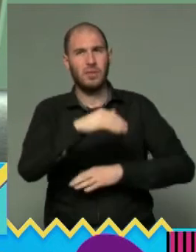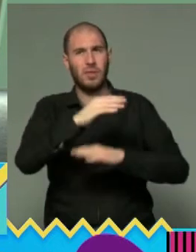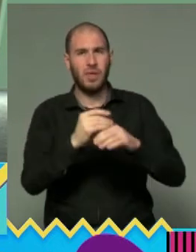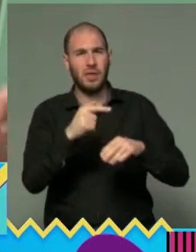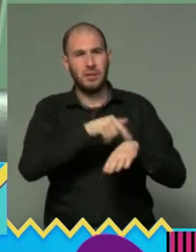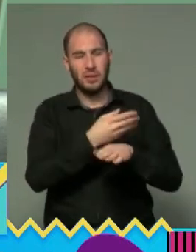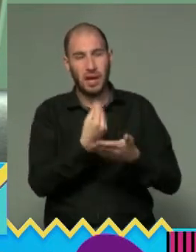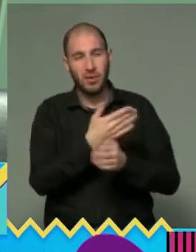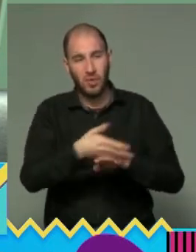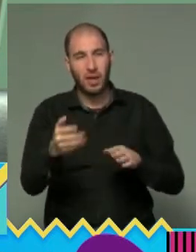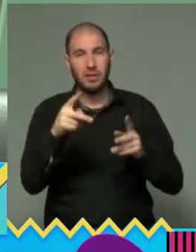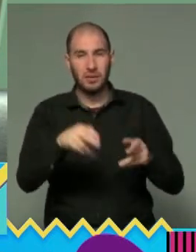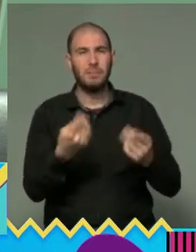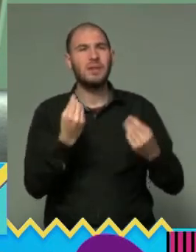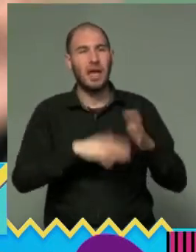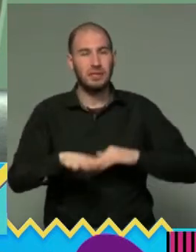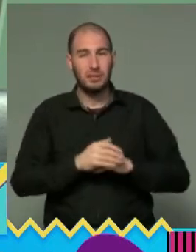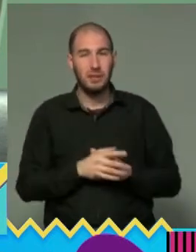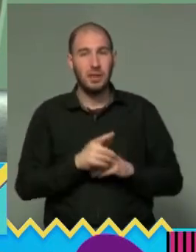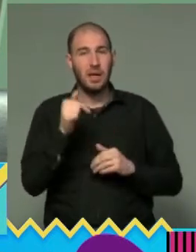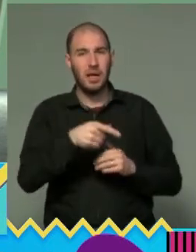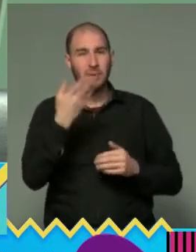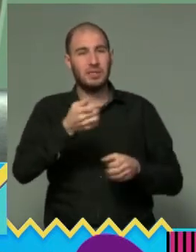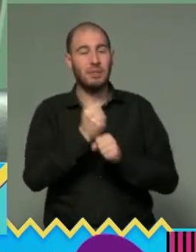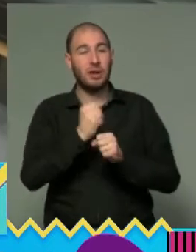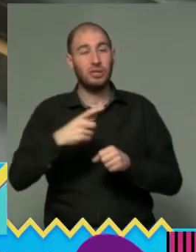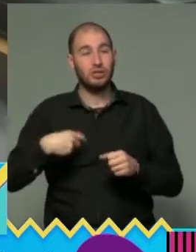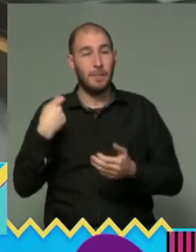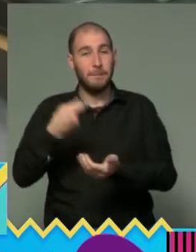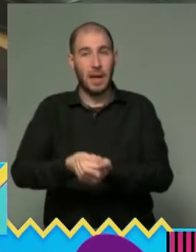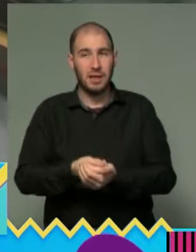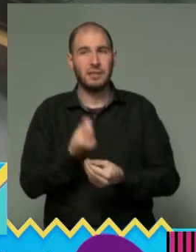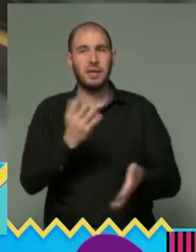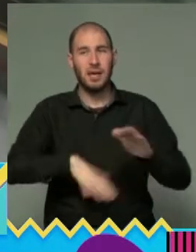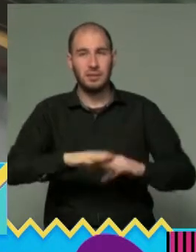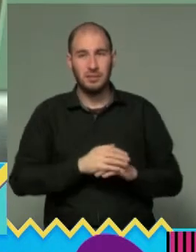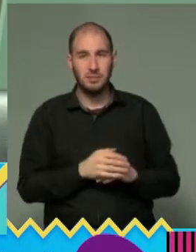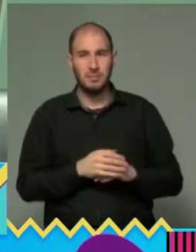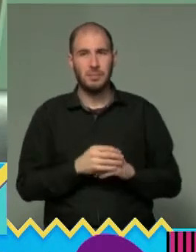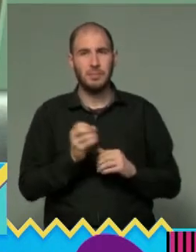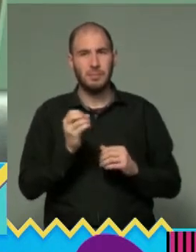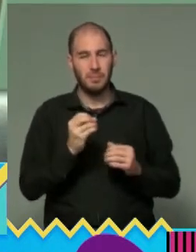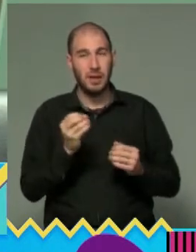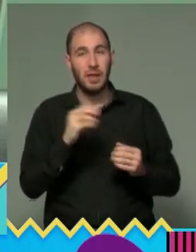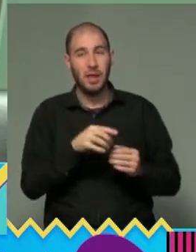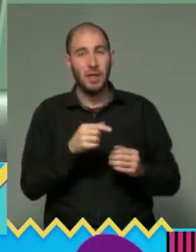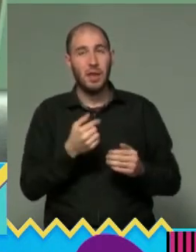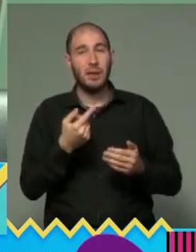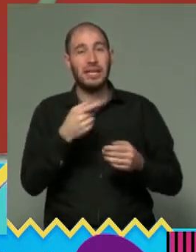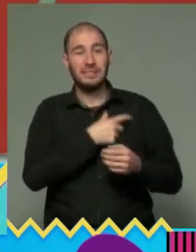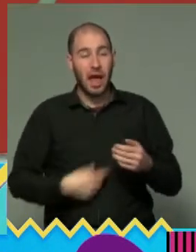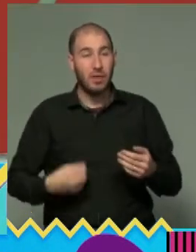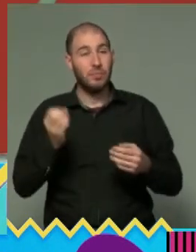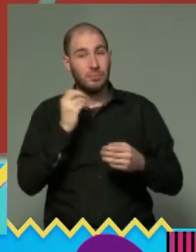tienen continuidad, se acaba en noviembre. ¿Pero qué hace? Ella le paga a una trabajadora social, ella. ¿Y qué pasa? Y mejora. Ahora, si eso lo hiciera el Estado...